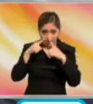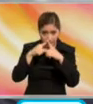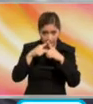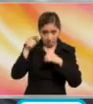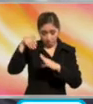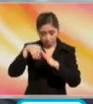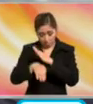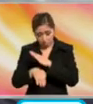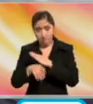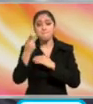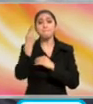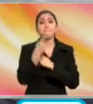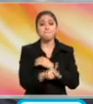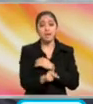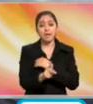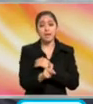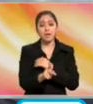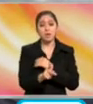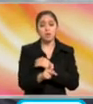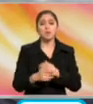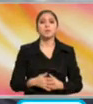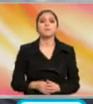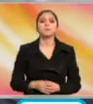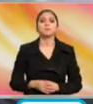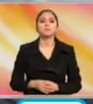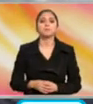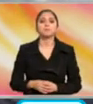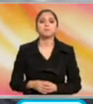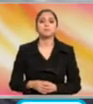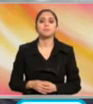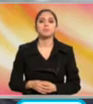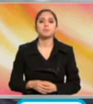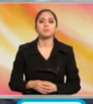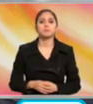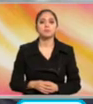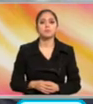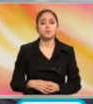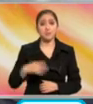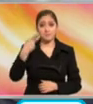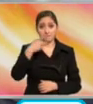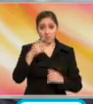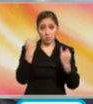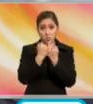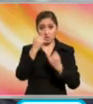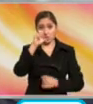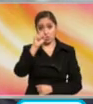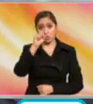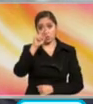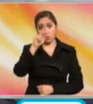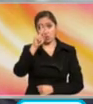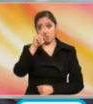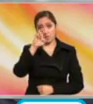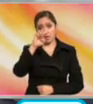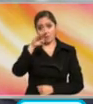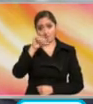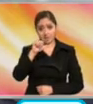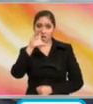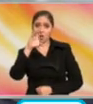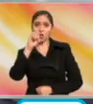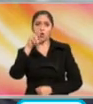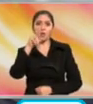pero incluso, y te puedo comentar, que desafortunadamente pues hasta la Suprema Corte de Justicia está mal